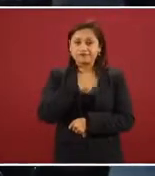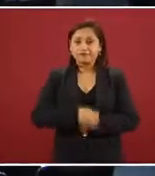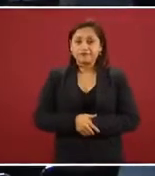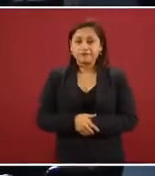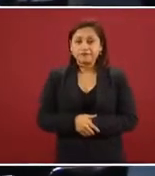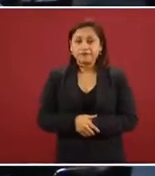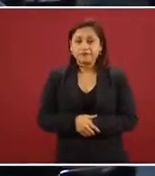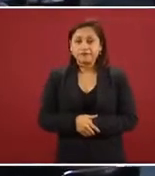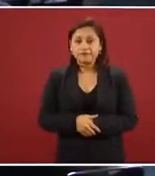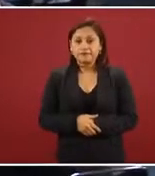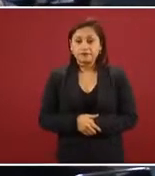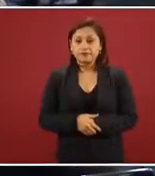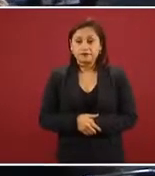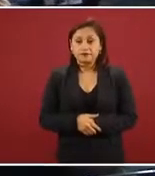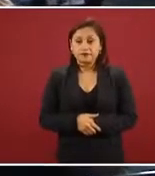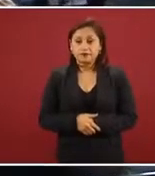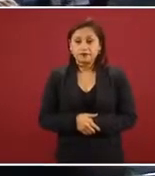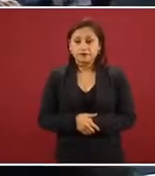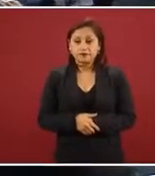tenemos